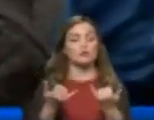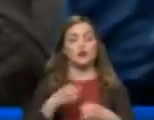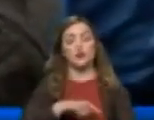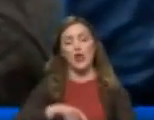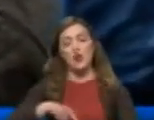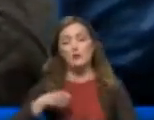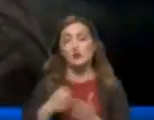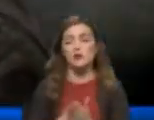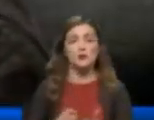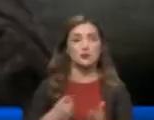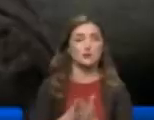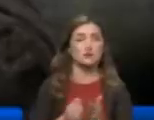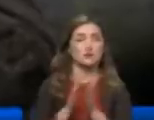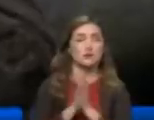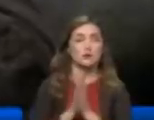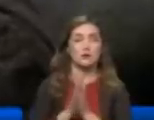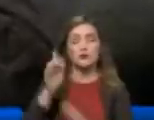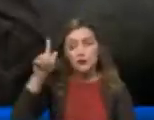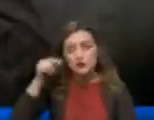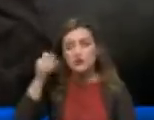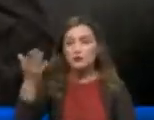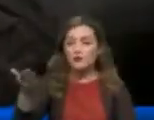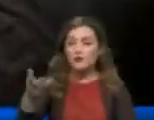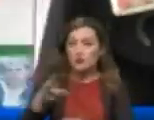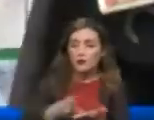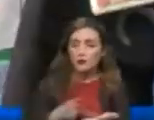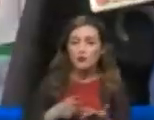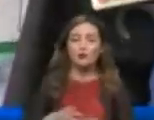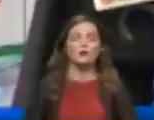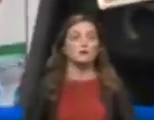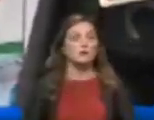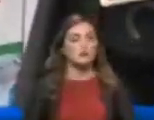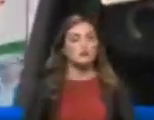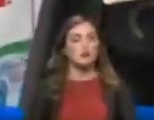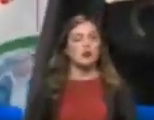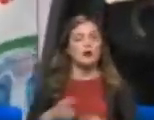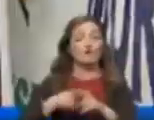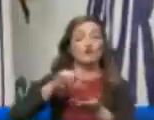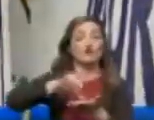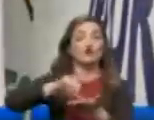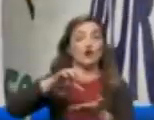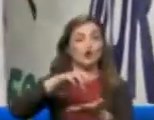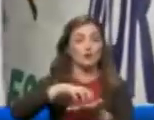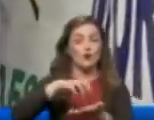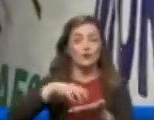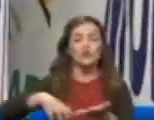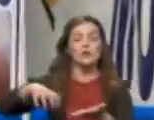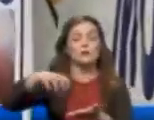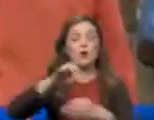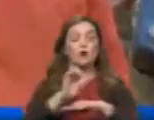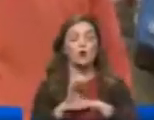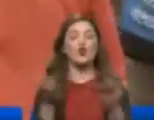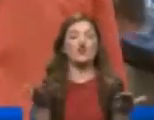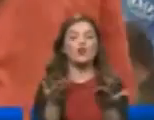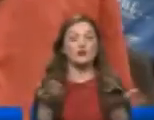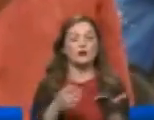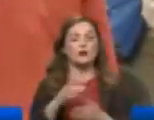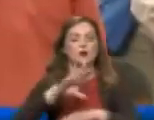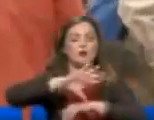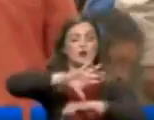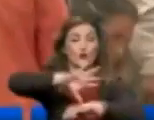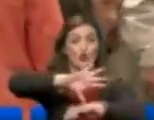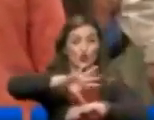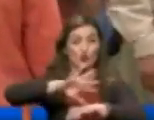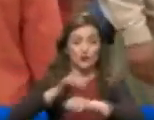tiempo estamos luchando y pidiéndole a este gobierno que nos pague. Llegaron desde varias ciudades del país y se concentraron en la Plaza Grande, los bajos